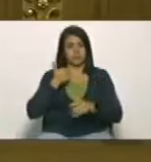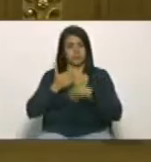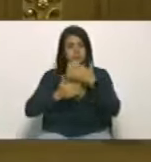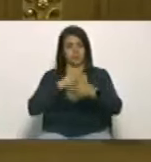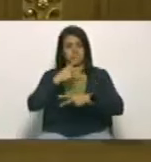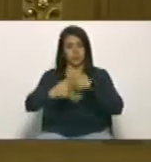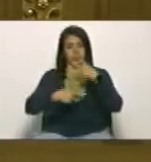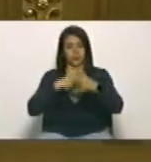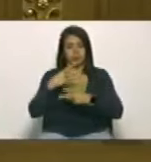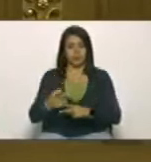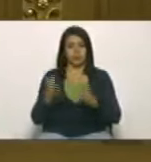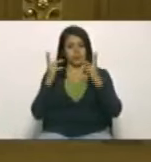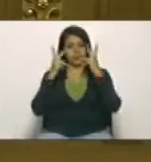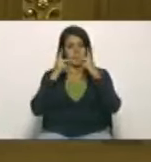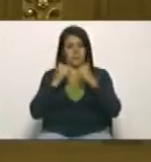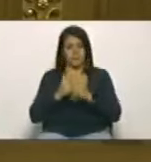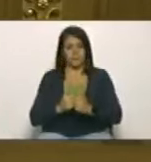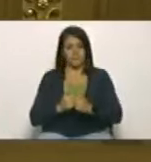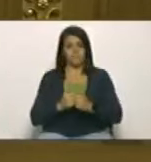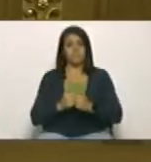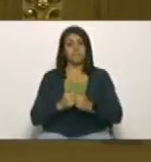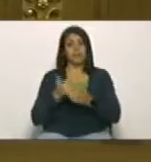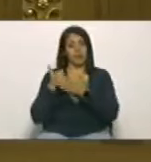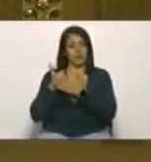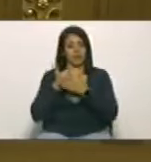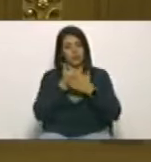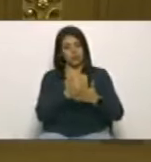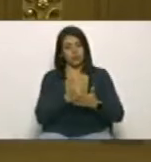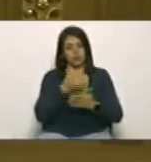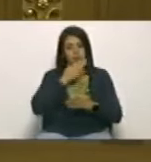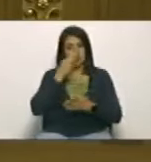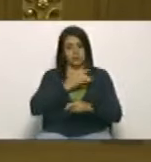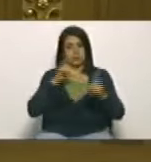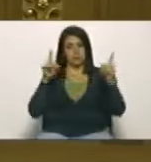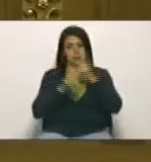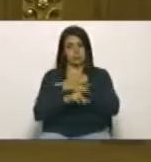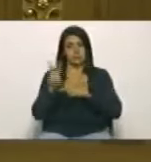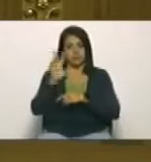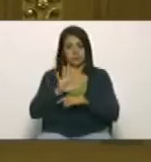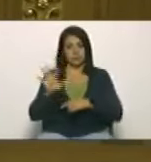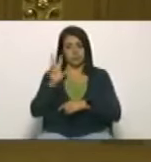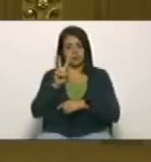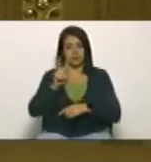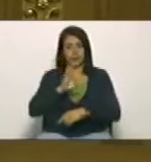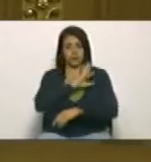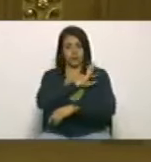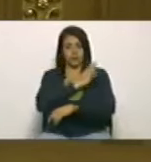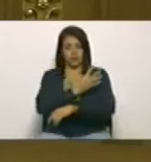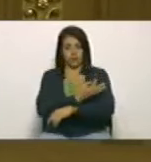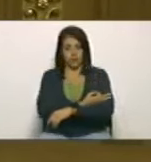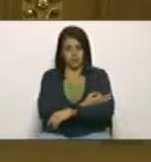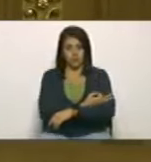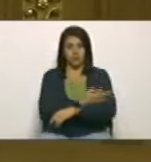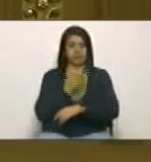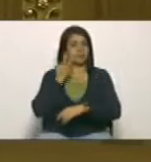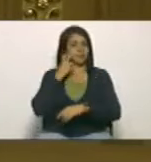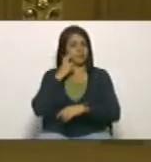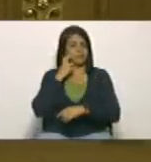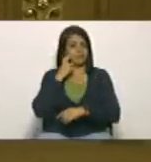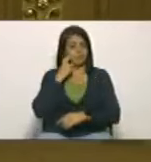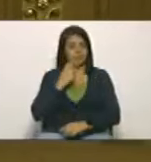los procedimientos administrativos que coayuden realmente a convertir a Venezuela en una Venezuela potencia